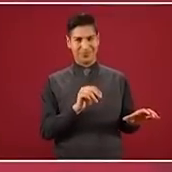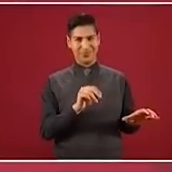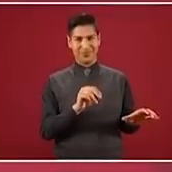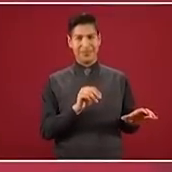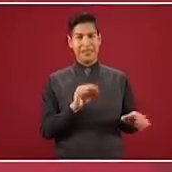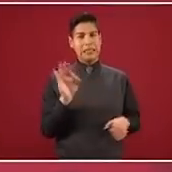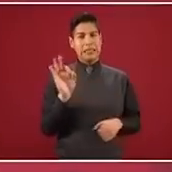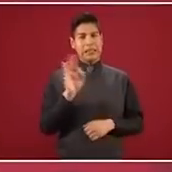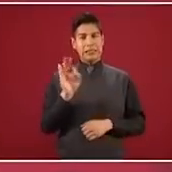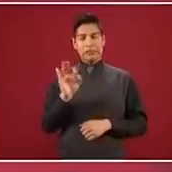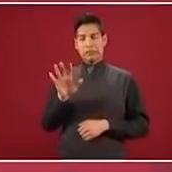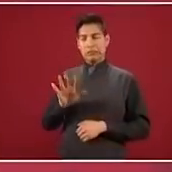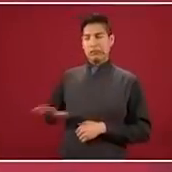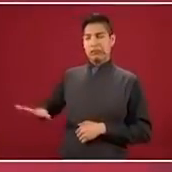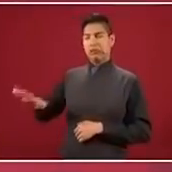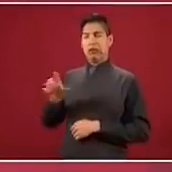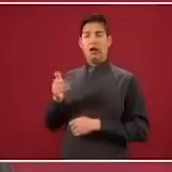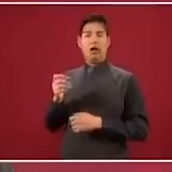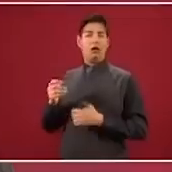que no nos echen la culpa